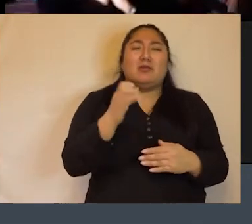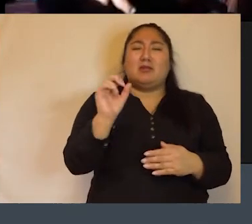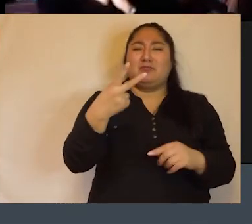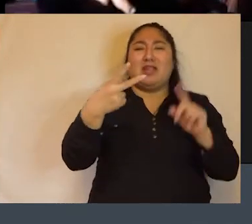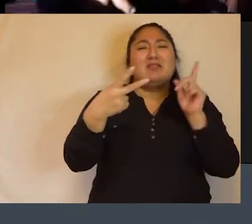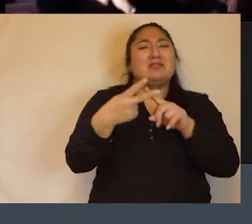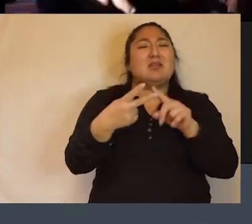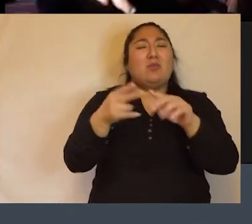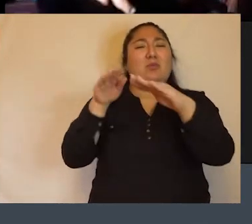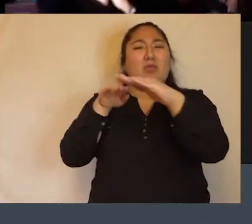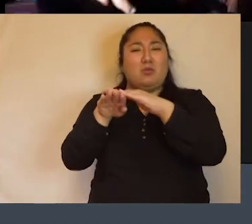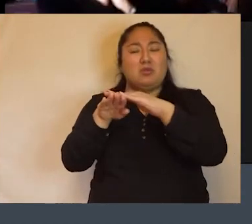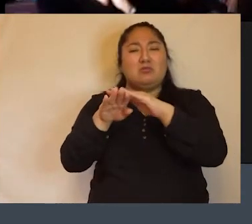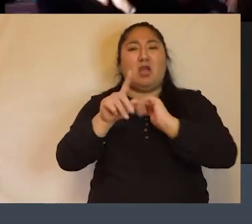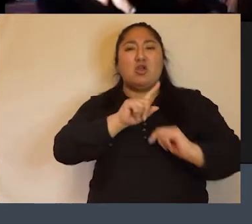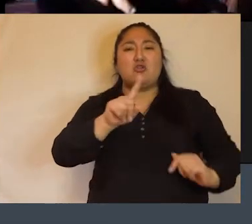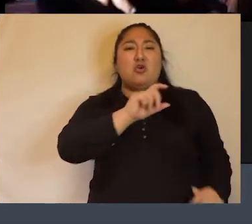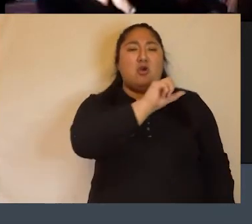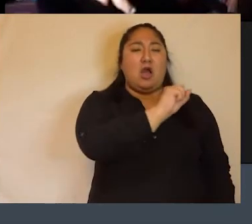no APB?